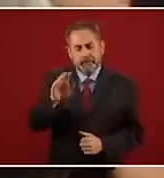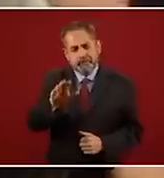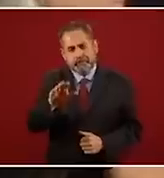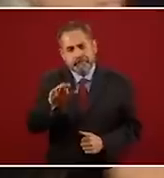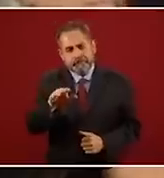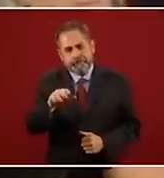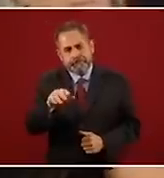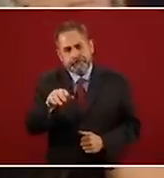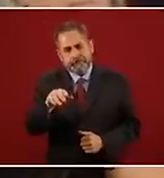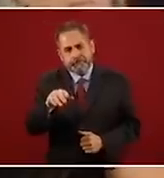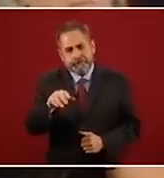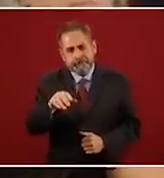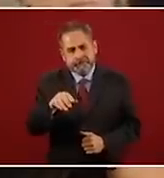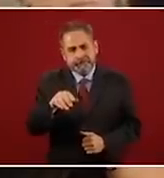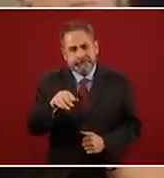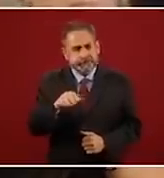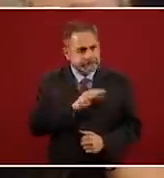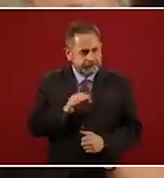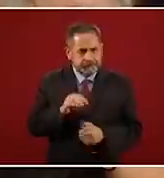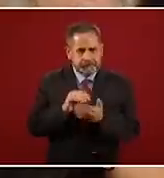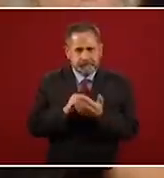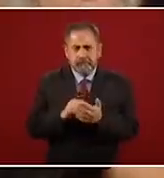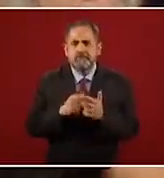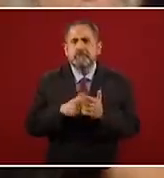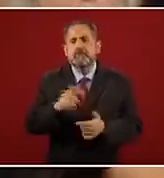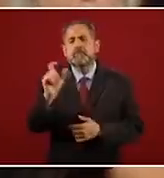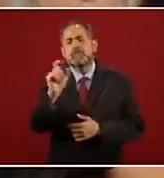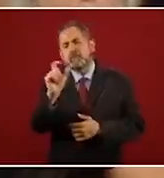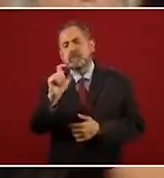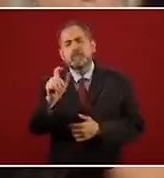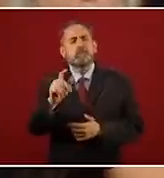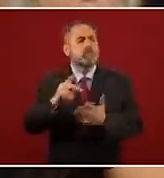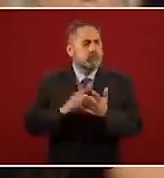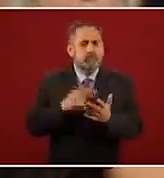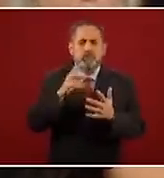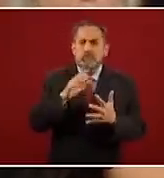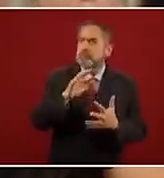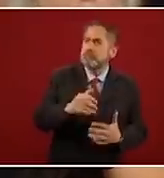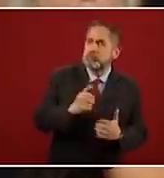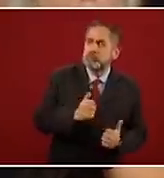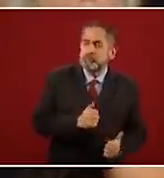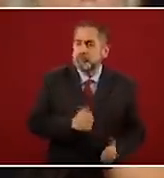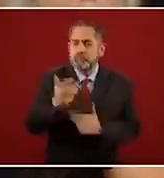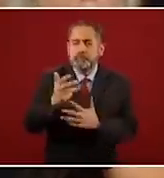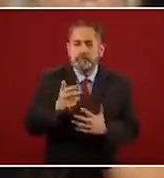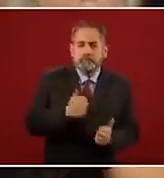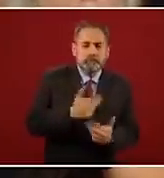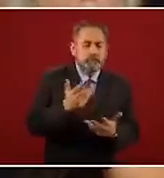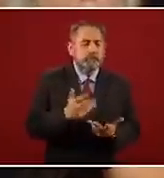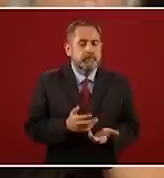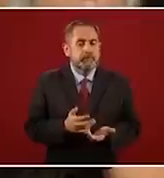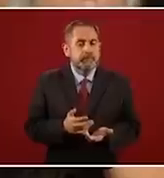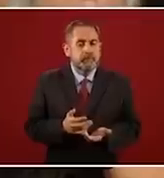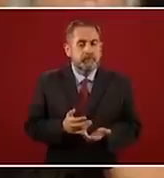este tipo de… ¿se va a seguir? ¿Cuándo se va a permitir otra vez exportar crudo ligero?